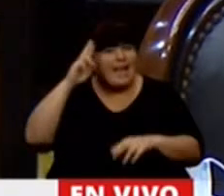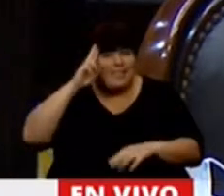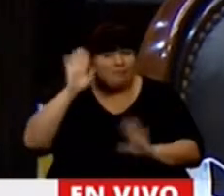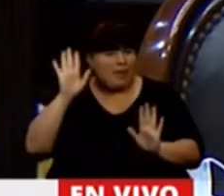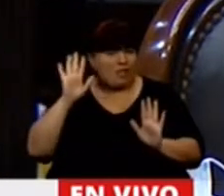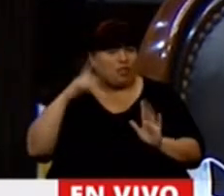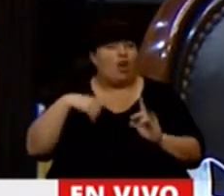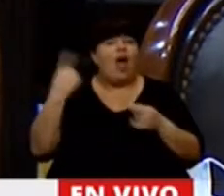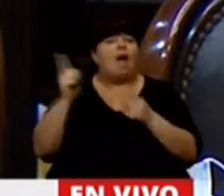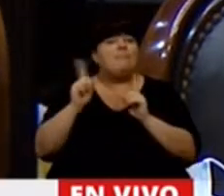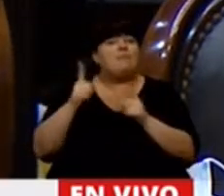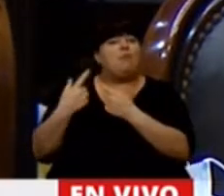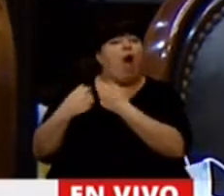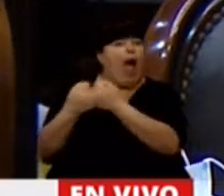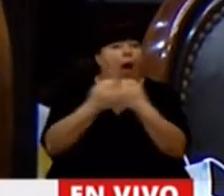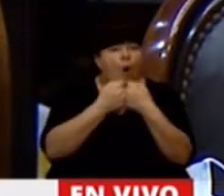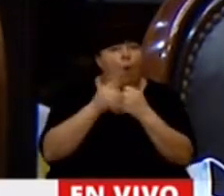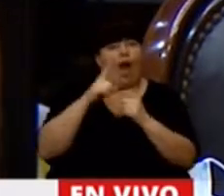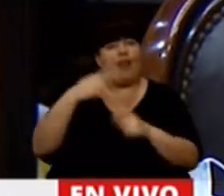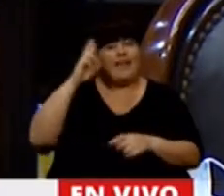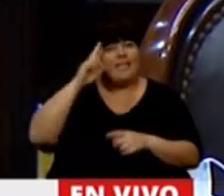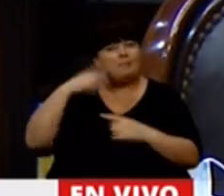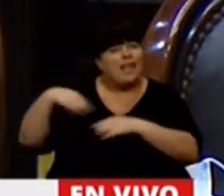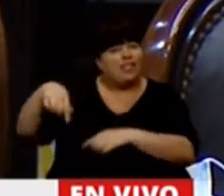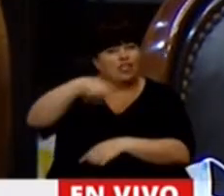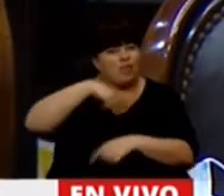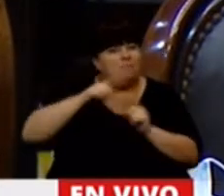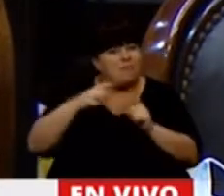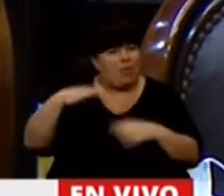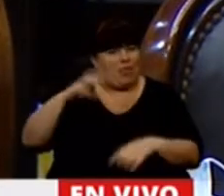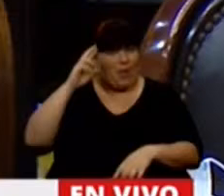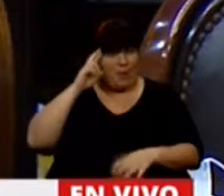de ese pacto que hicimos de respetarnos entre nosotros mismos.